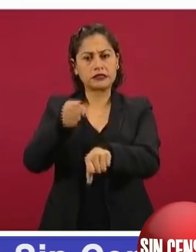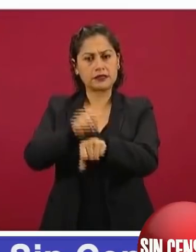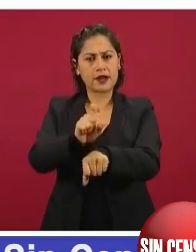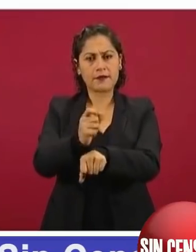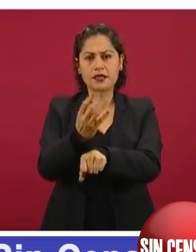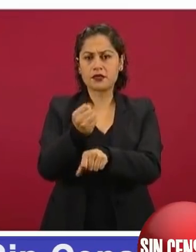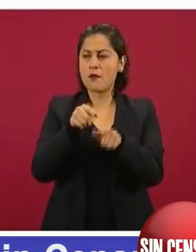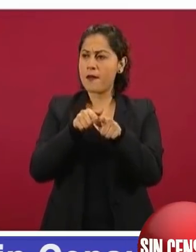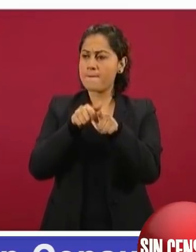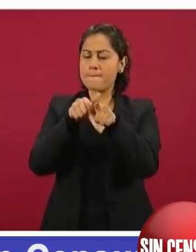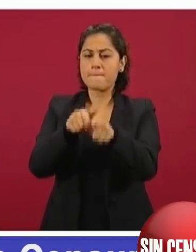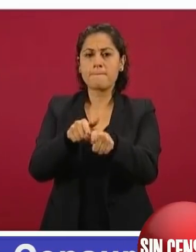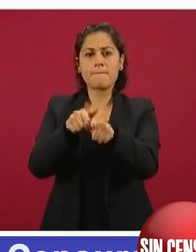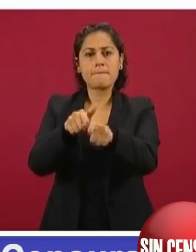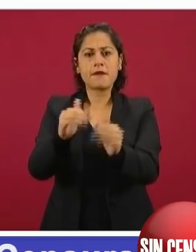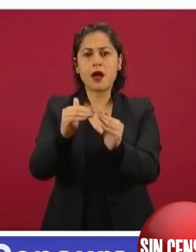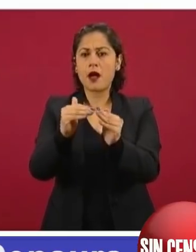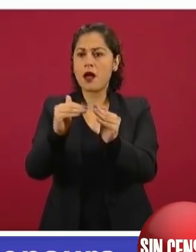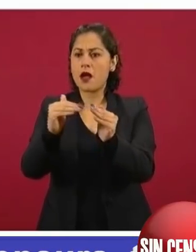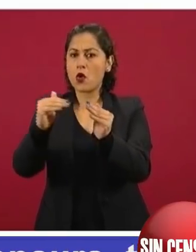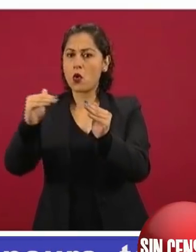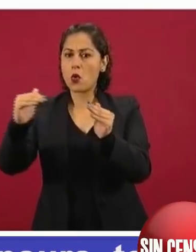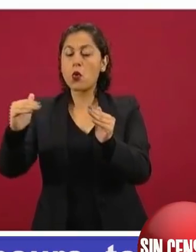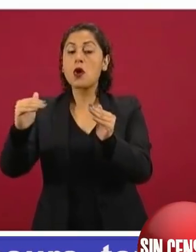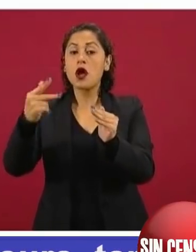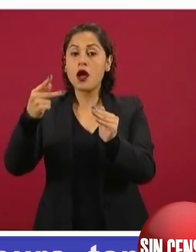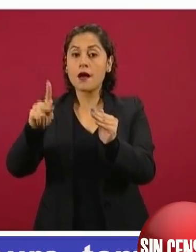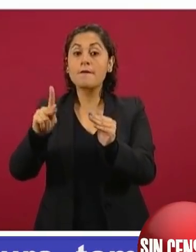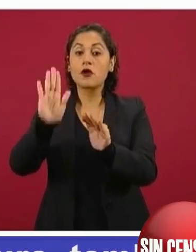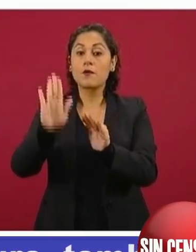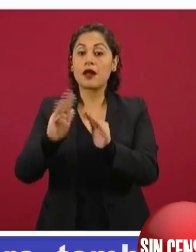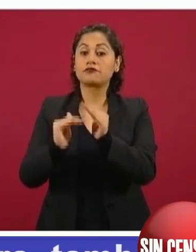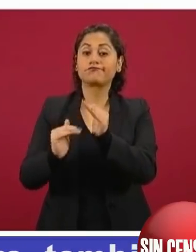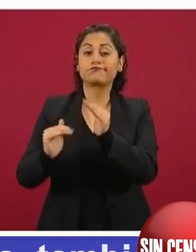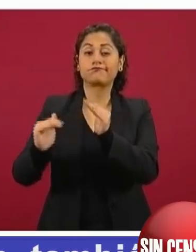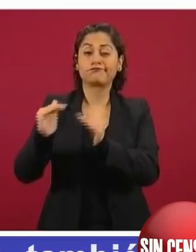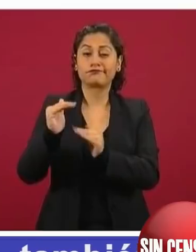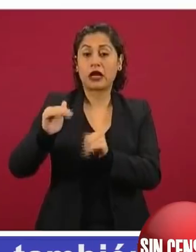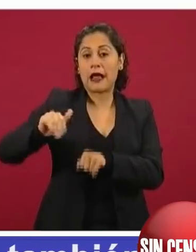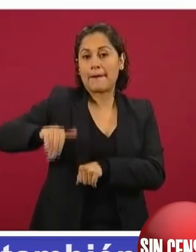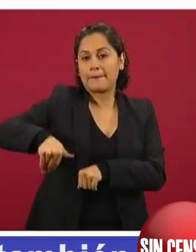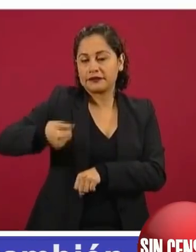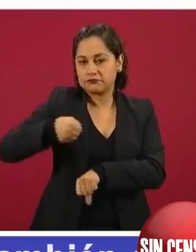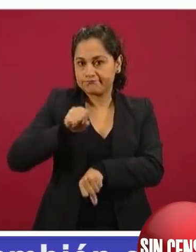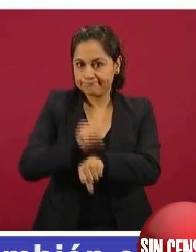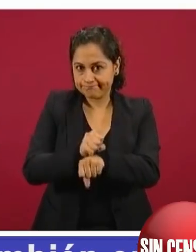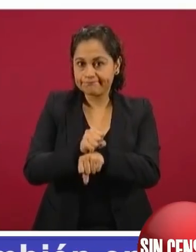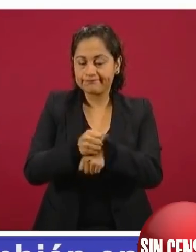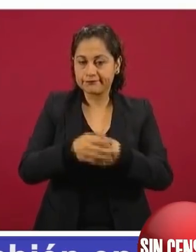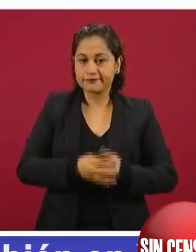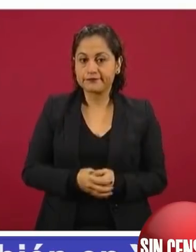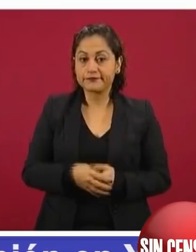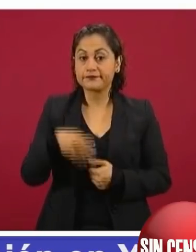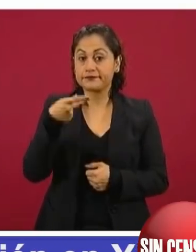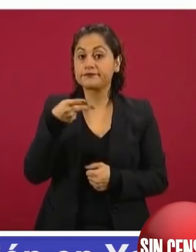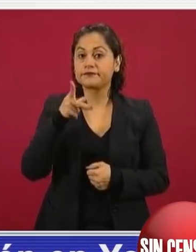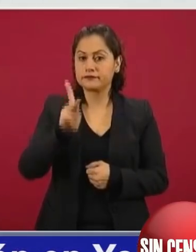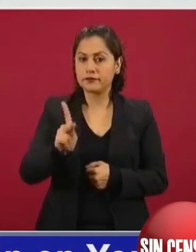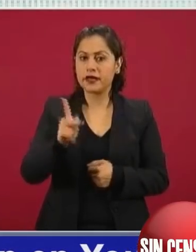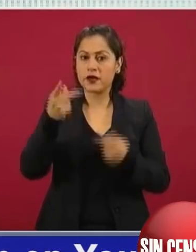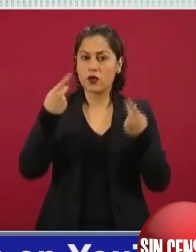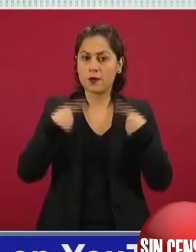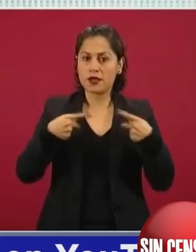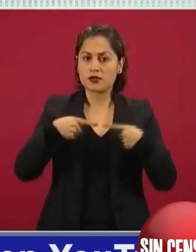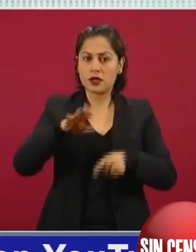29, aunque con una trayectoria en general a la alza en semanas recientes. Sin embargo, la mortalidad en descenso.